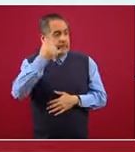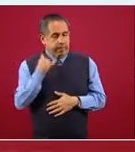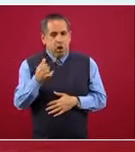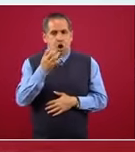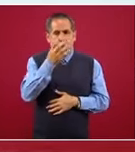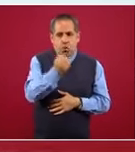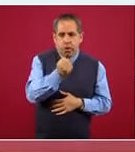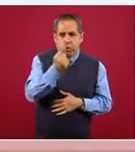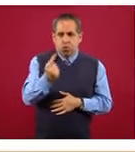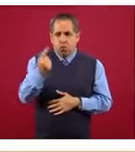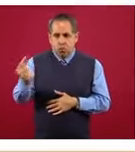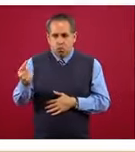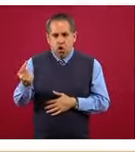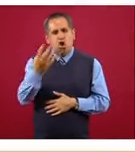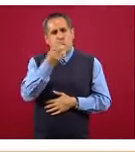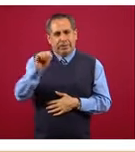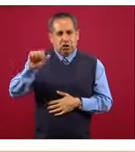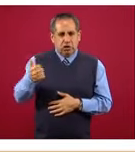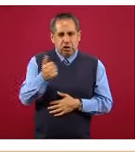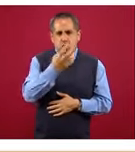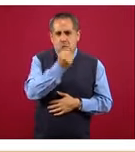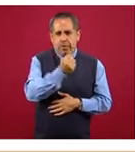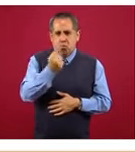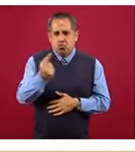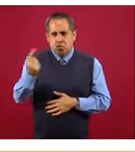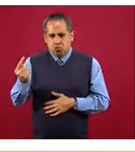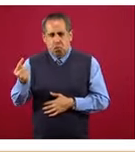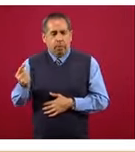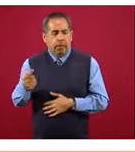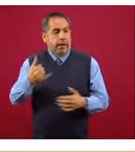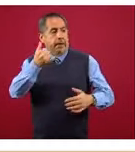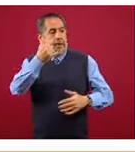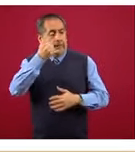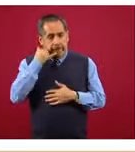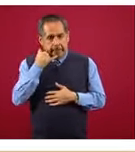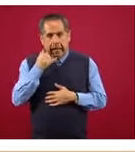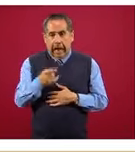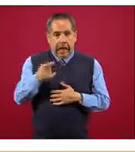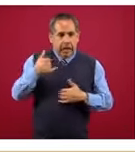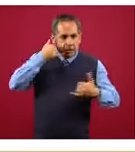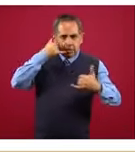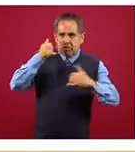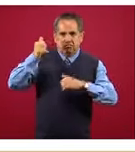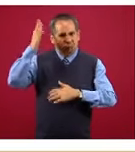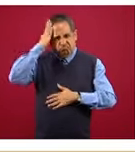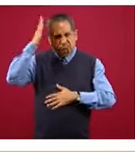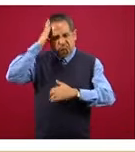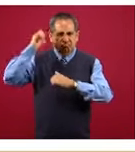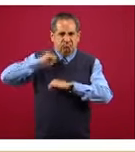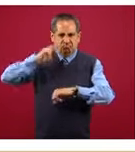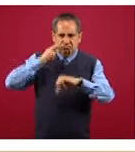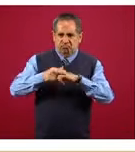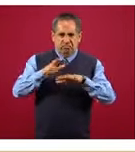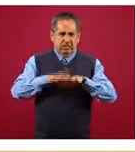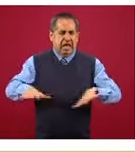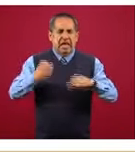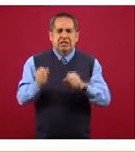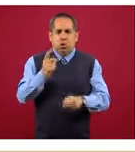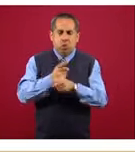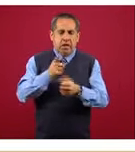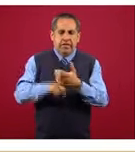sistema 911, a través de los centros de atención de llamadas de urgencias, que es una entidad, es una dependencia del sistema de